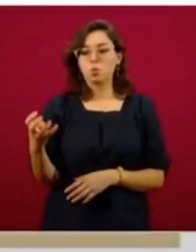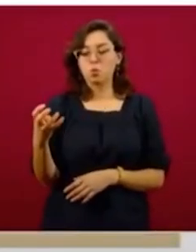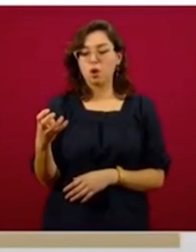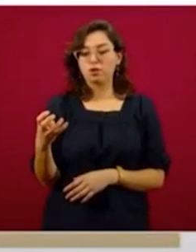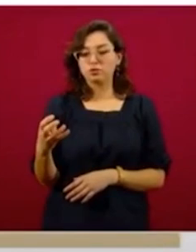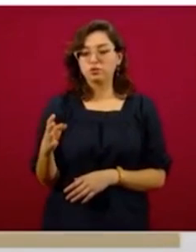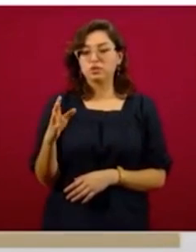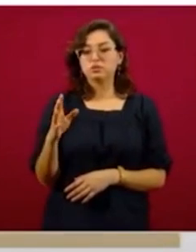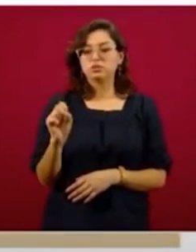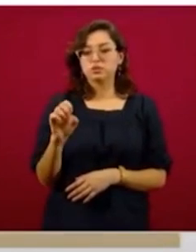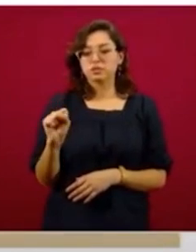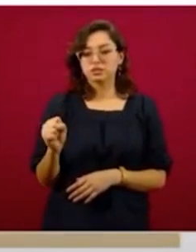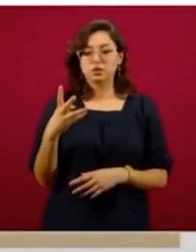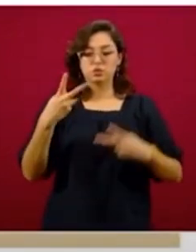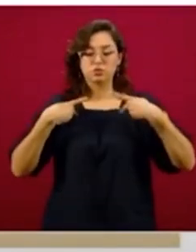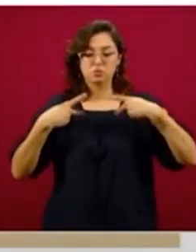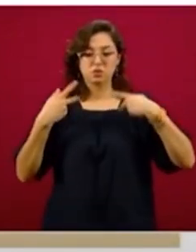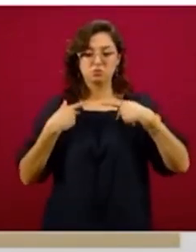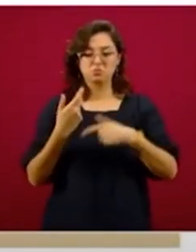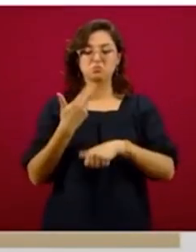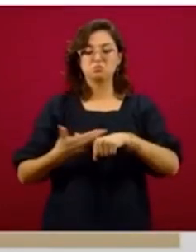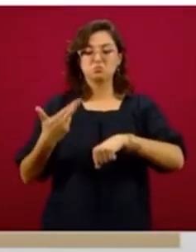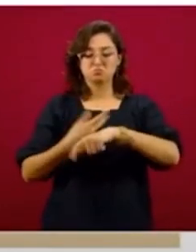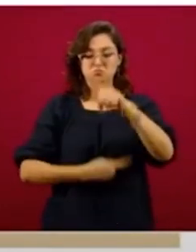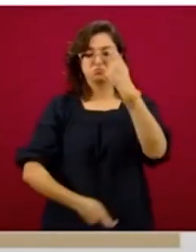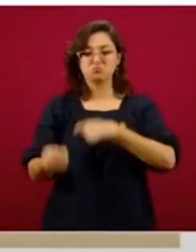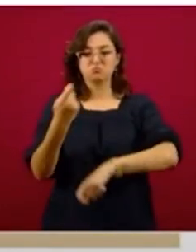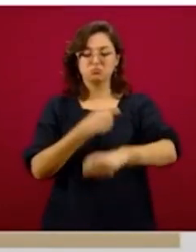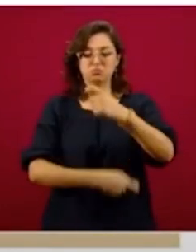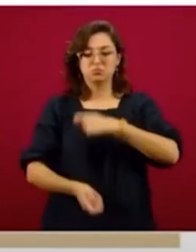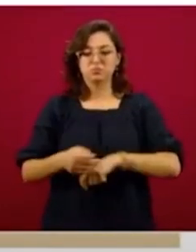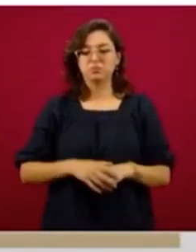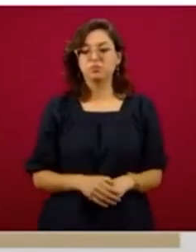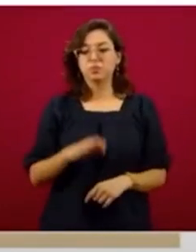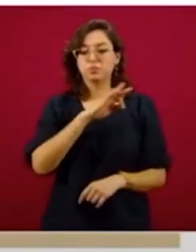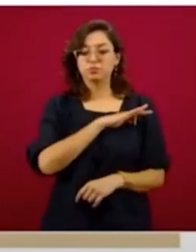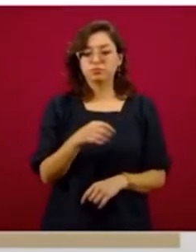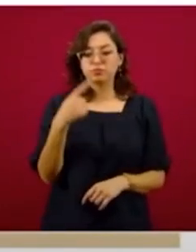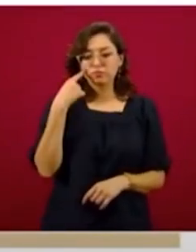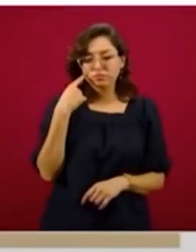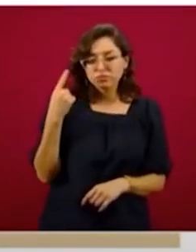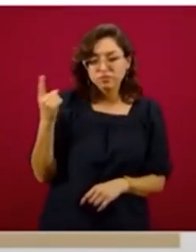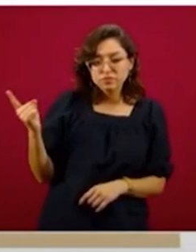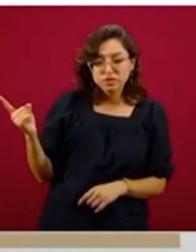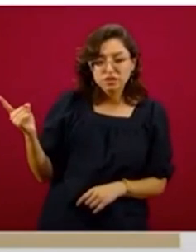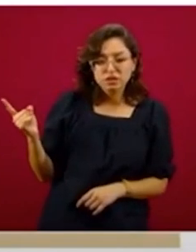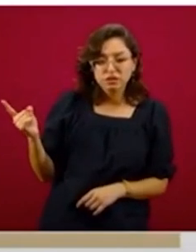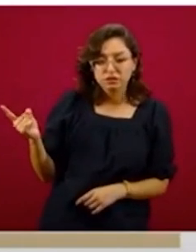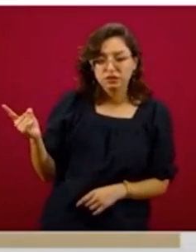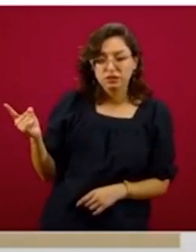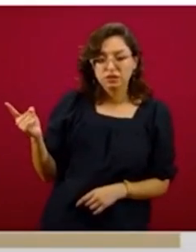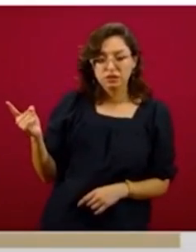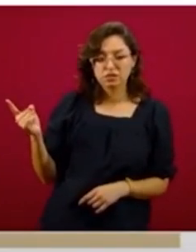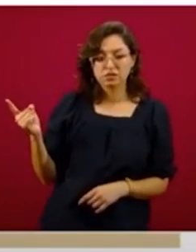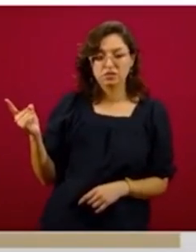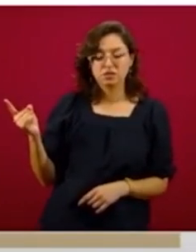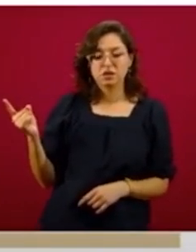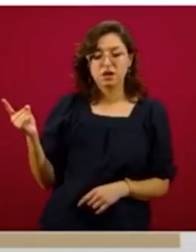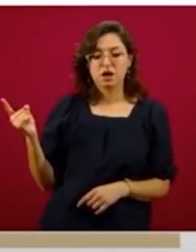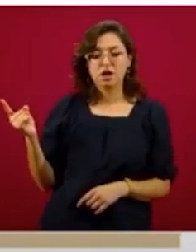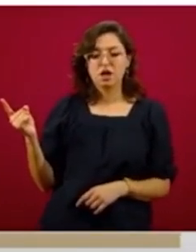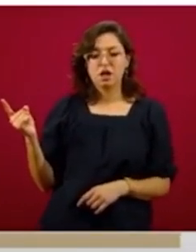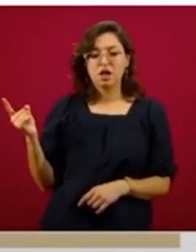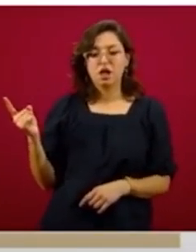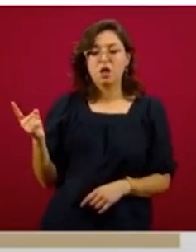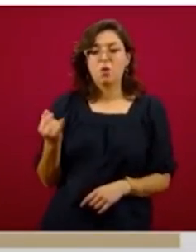44.464 personas. Como ustedes pueden darse cuenta, a partir del 1 de junio empezó ya a haber un incremento importante en la